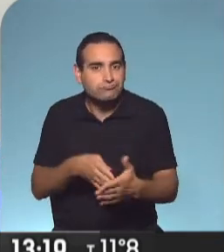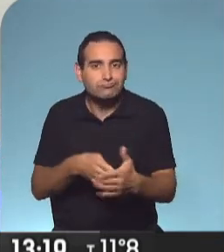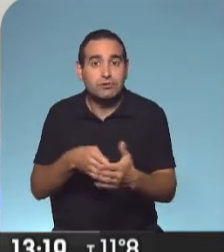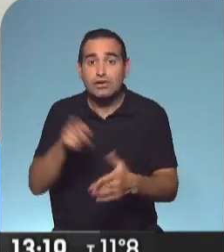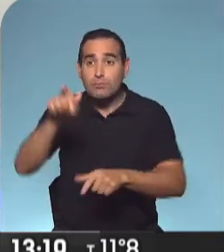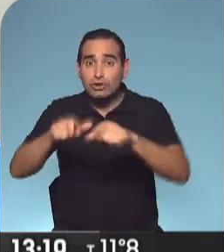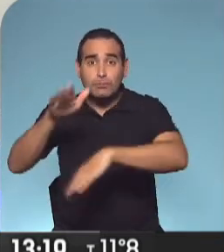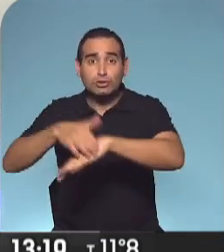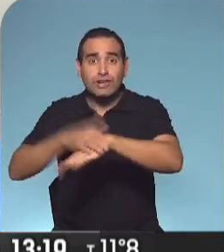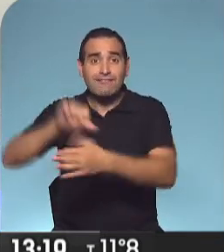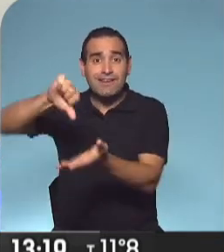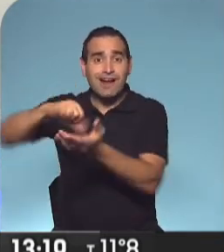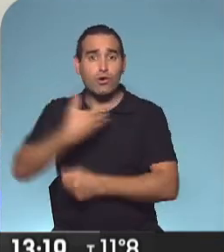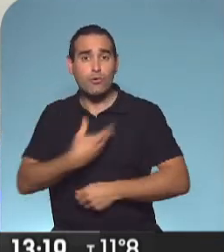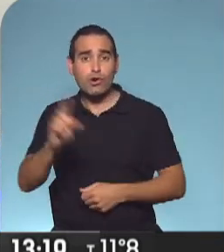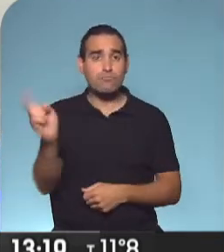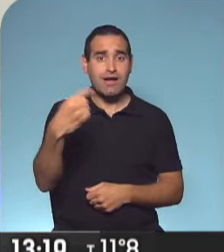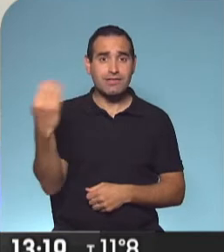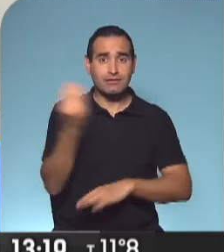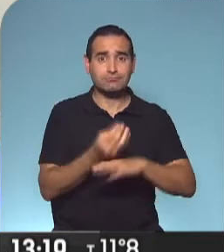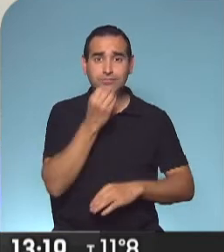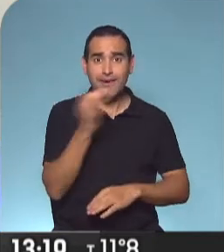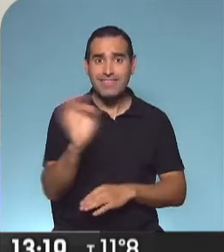a los acusados a declarar